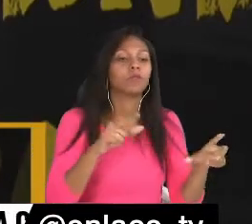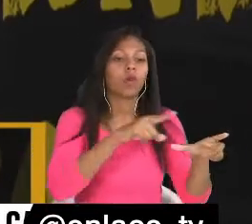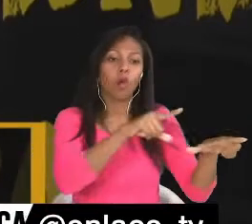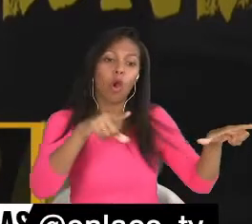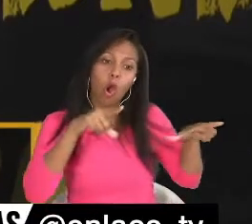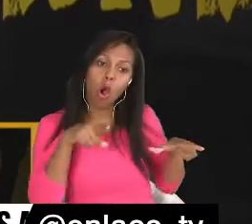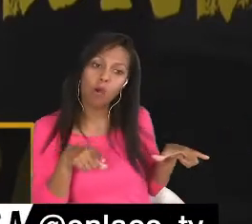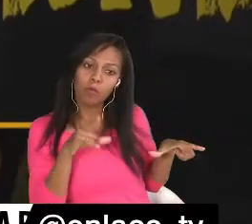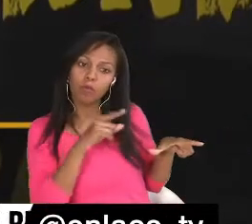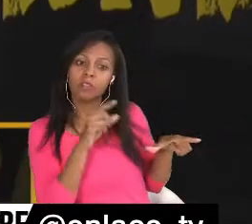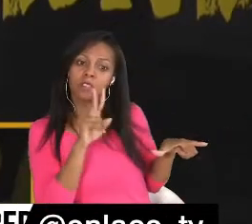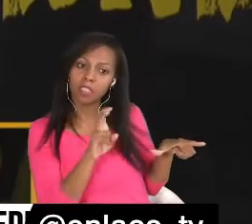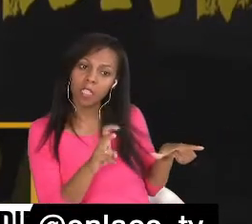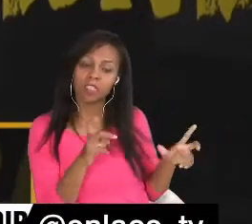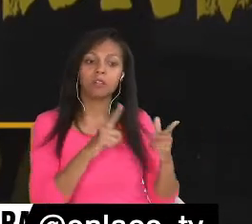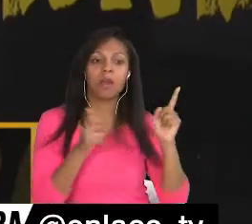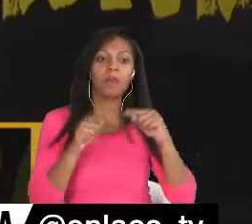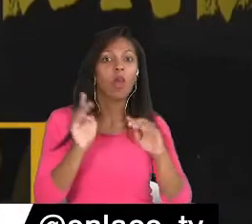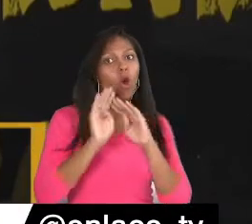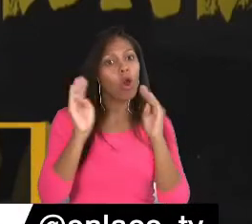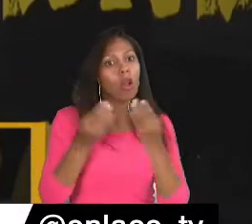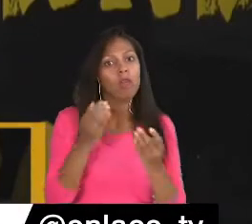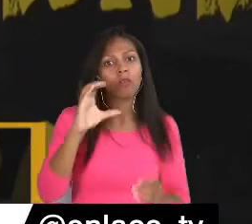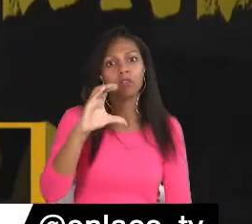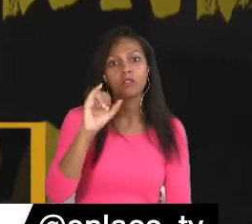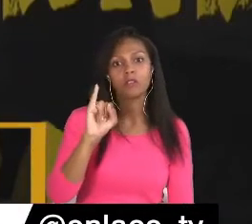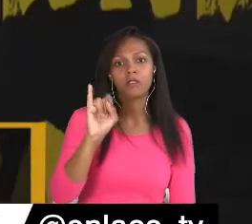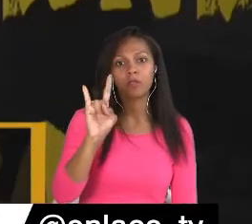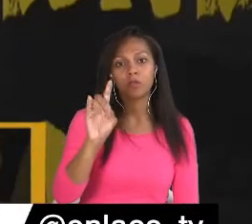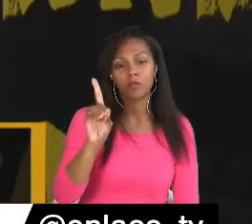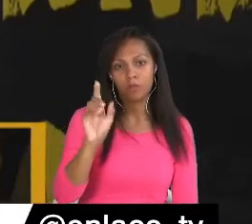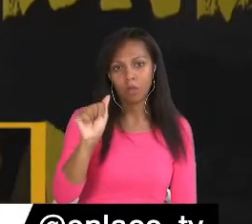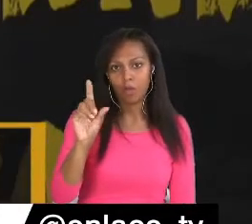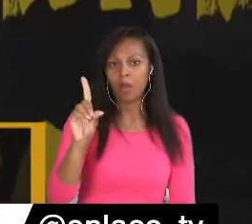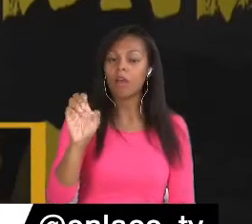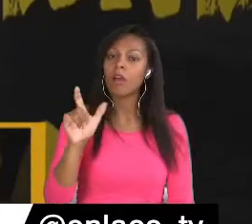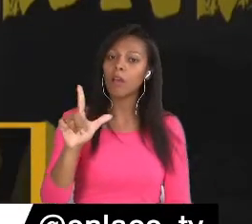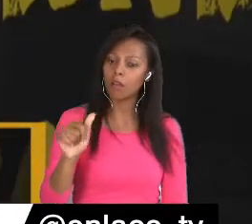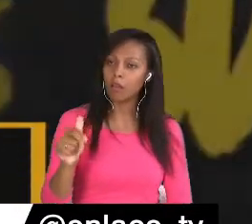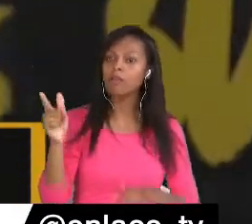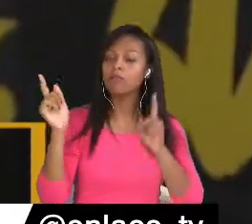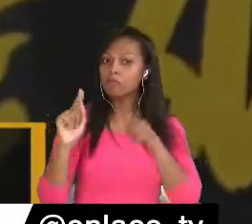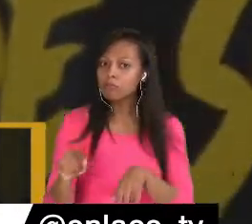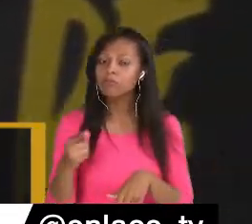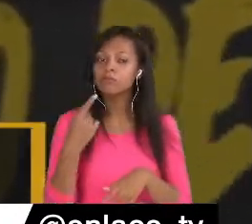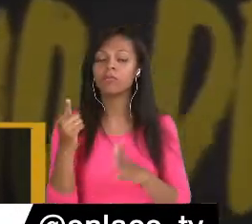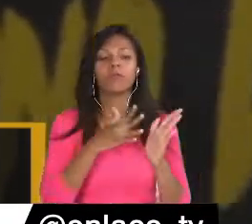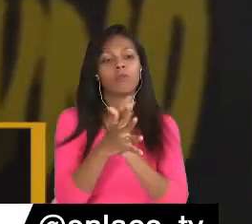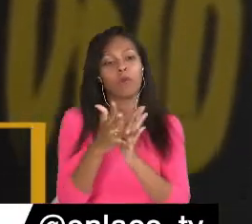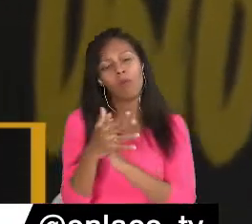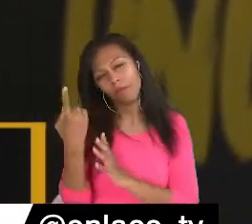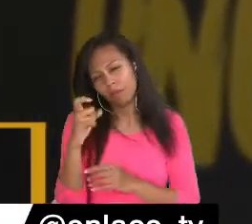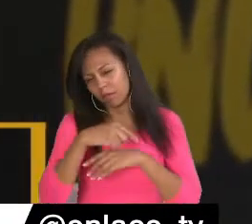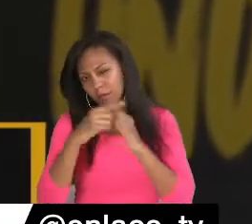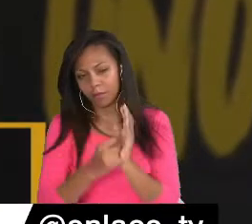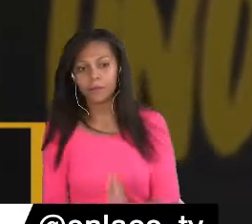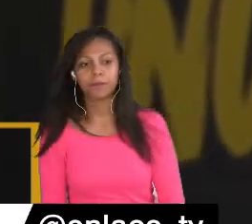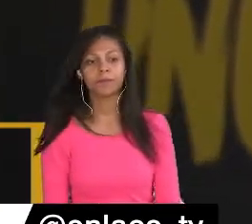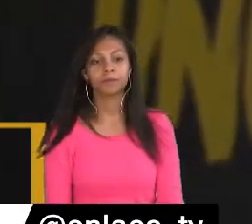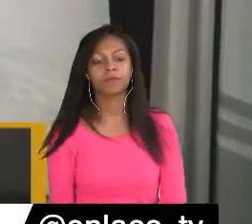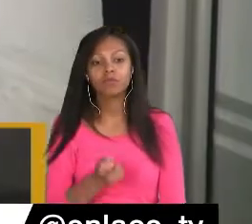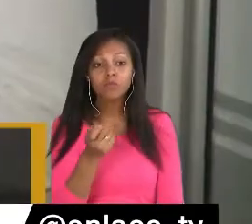el Colegio Ciudadela Educativa. Nos faltó por desarrollar parte de la temática. Para el próximo 23 de abril, esta